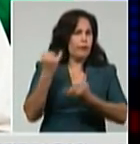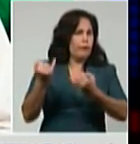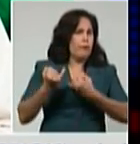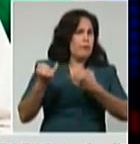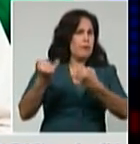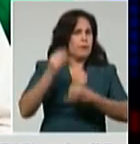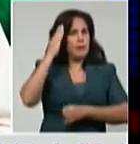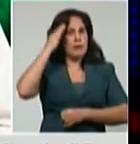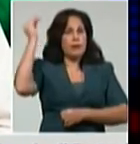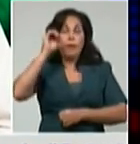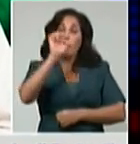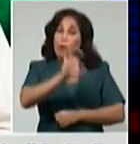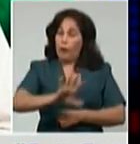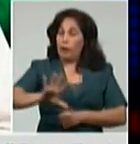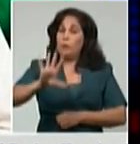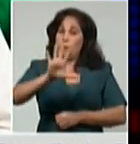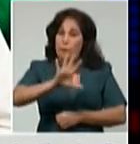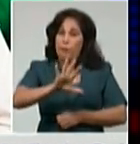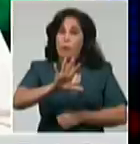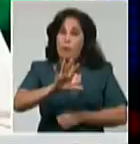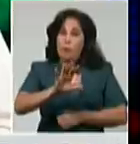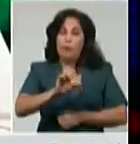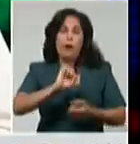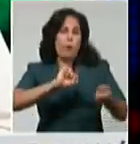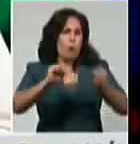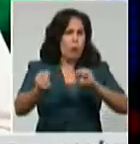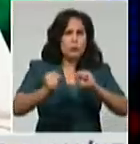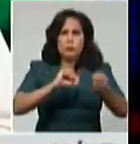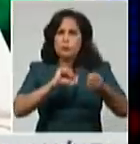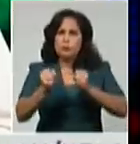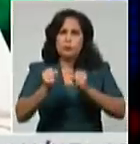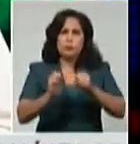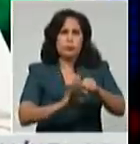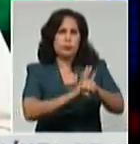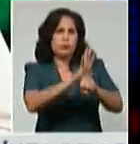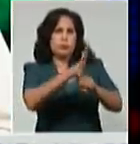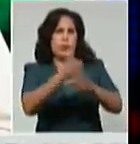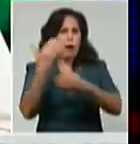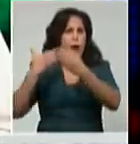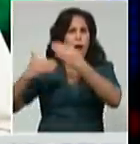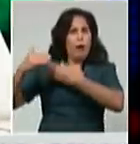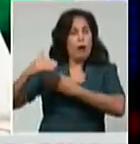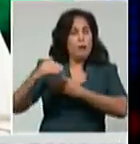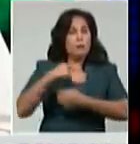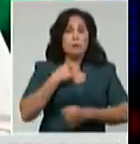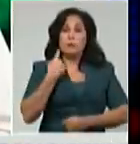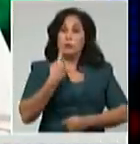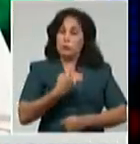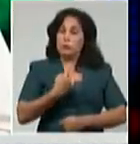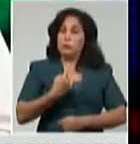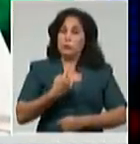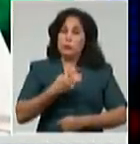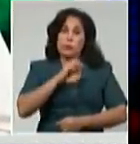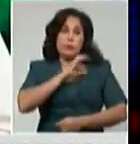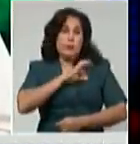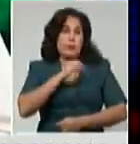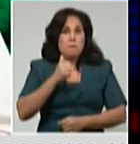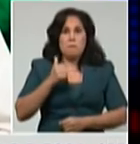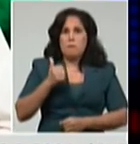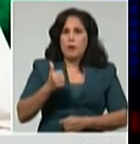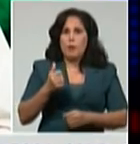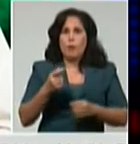sabemos, lograron un control de la enfermedad, incluso nuestra brigada,